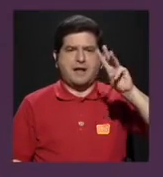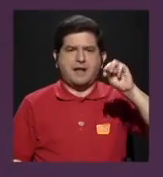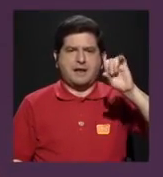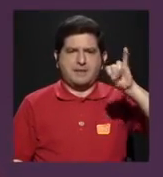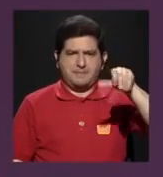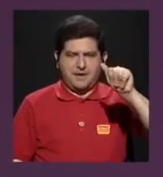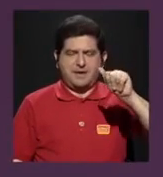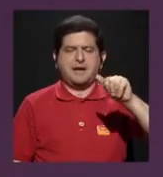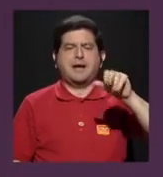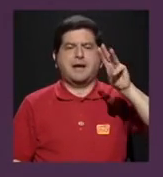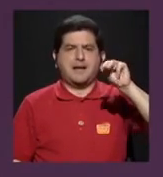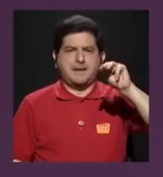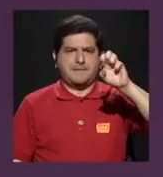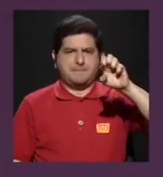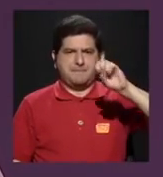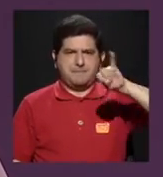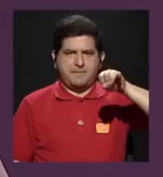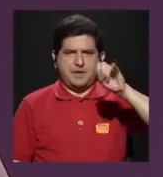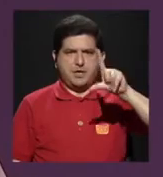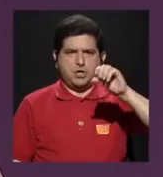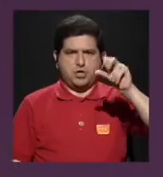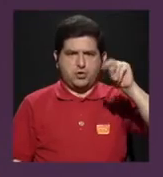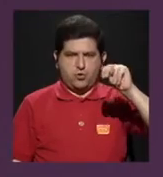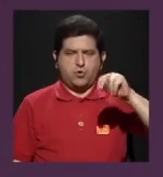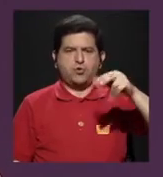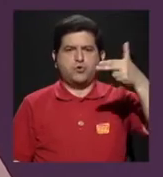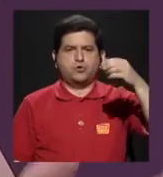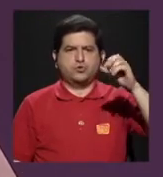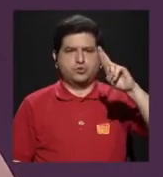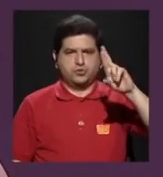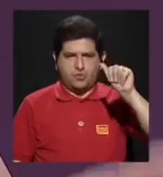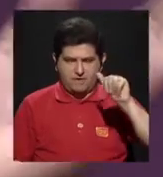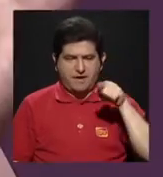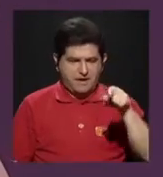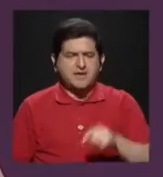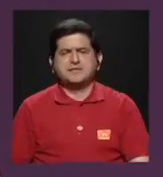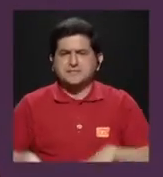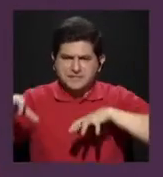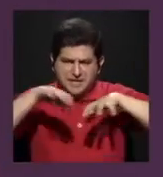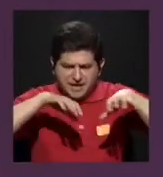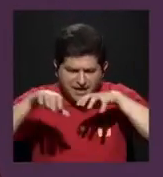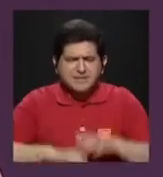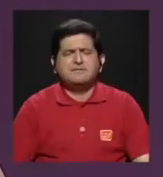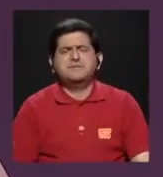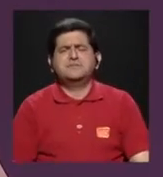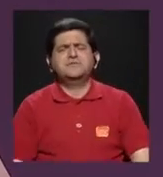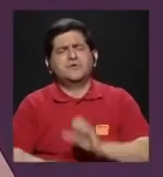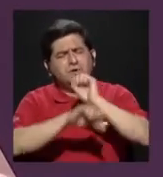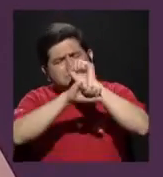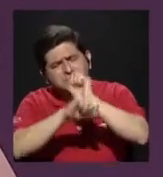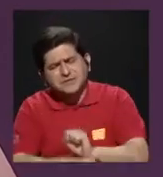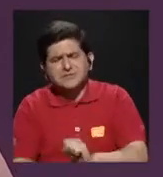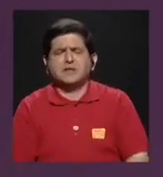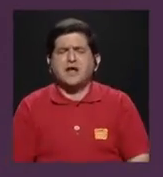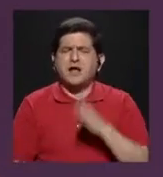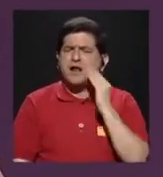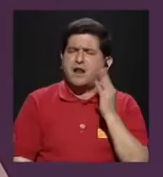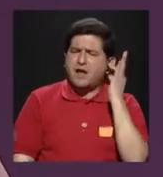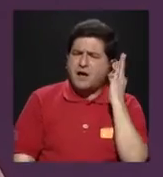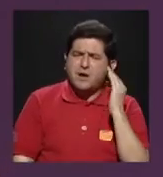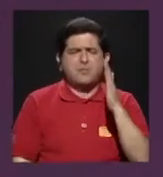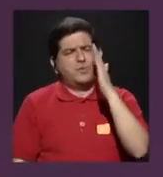choras. Es una actividad que es generacional, la hizo nuestra abuelita, nuestra mamá,